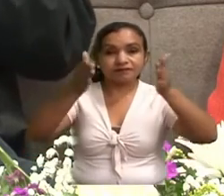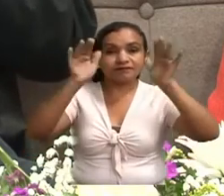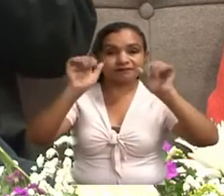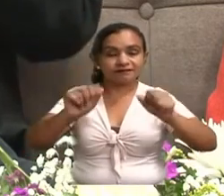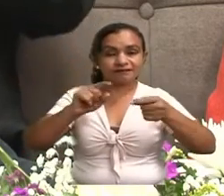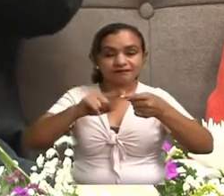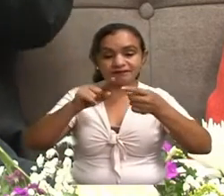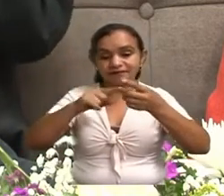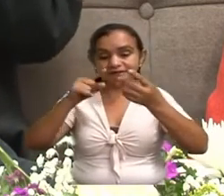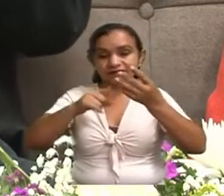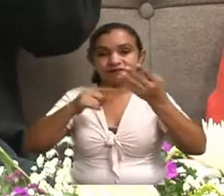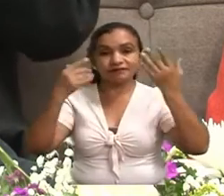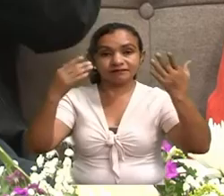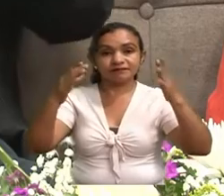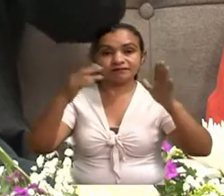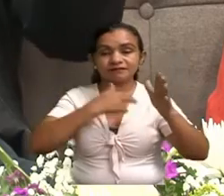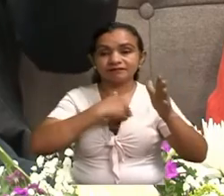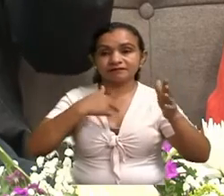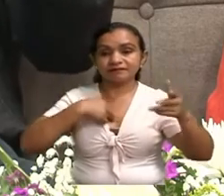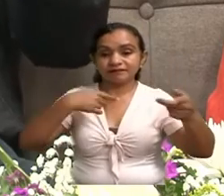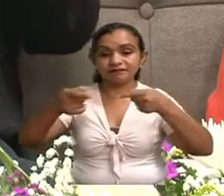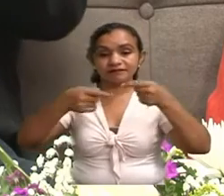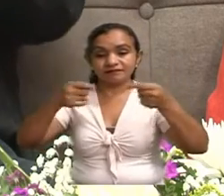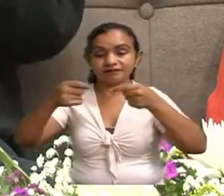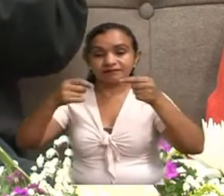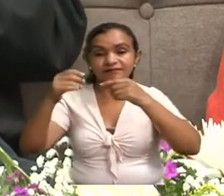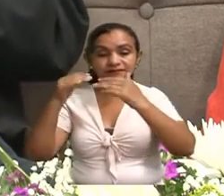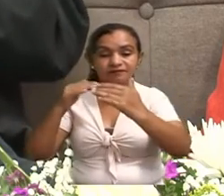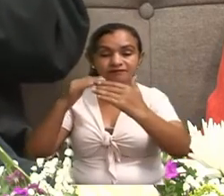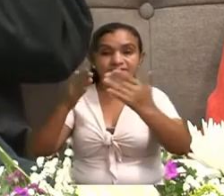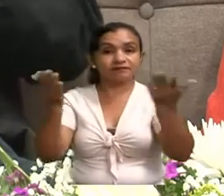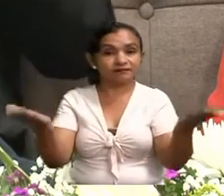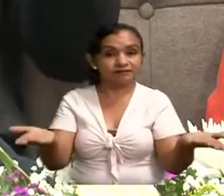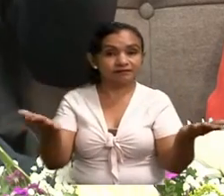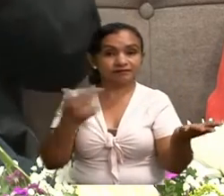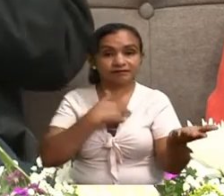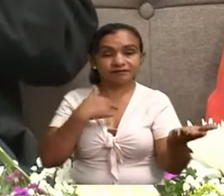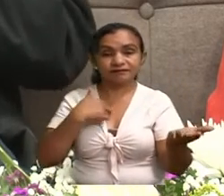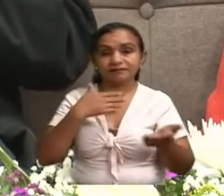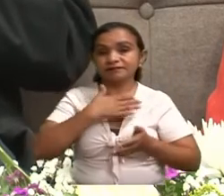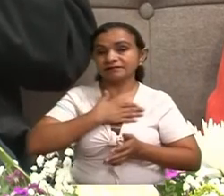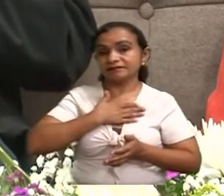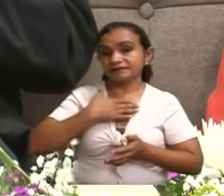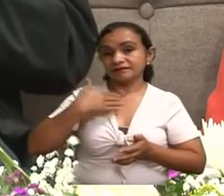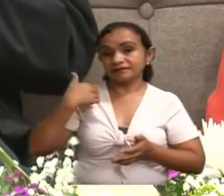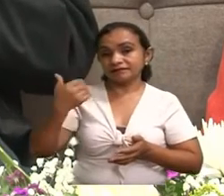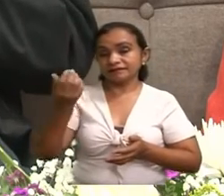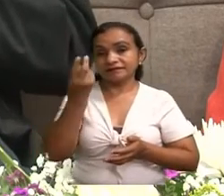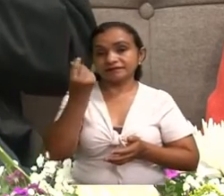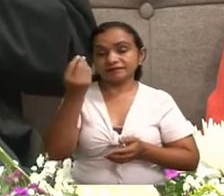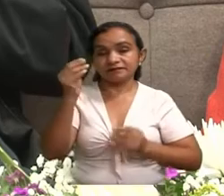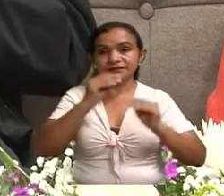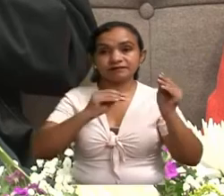llegaron todas esas cosas, ya se están haciendo negocios alrededor, claro, de eso, y entonces ya va mejorando la economía de esa comunidad.